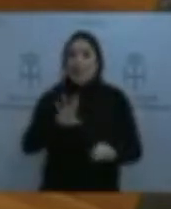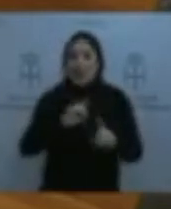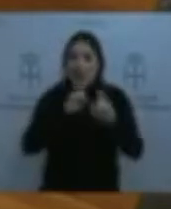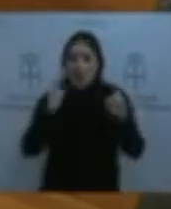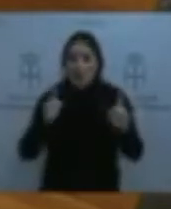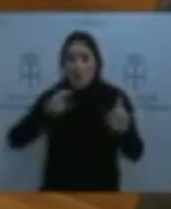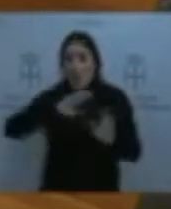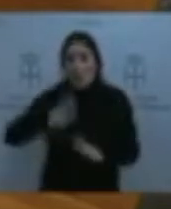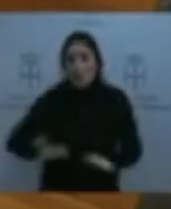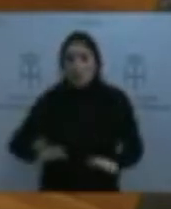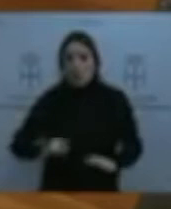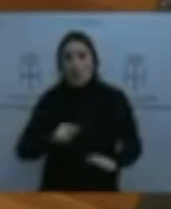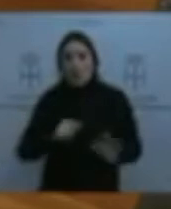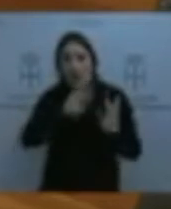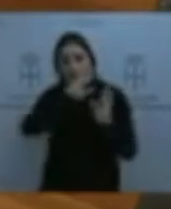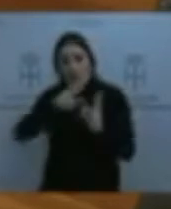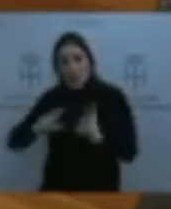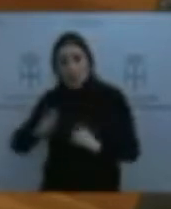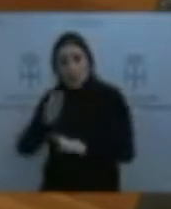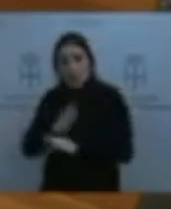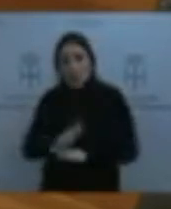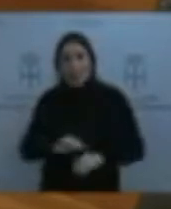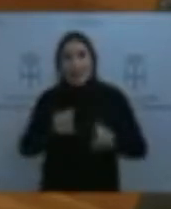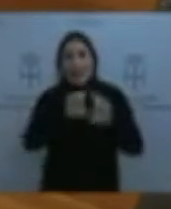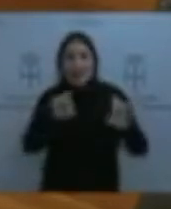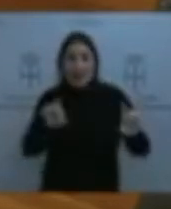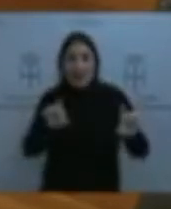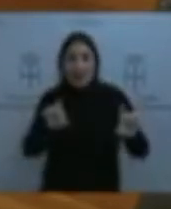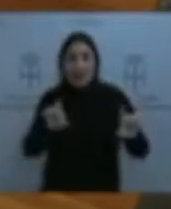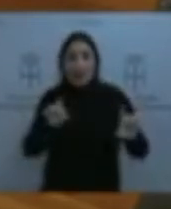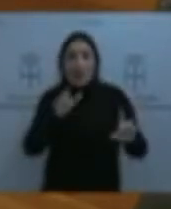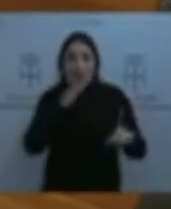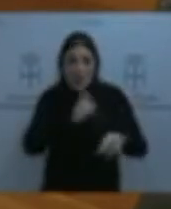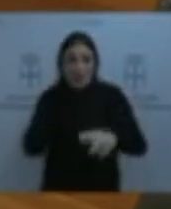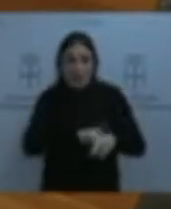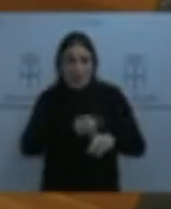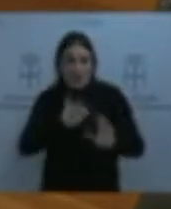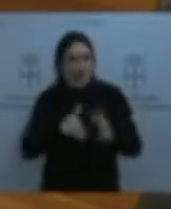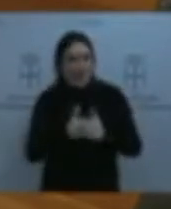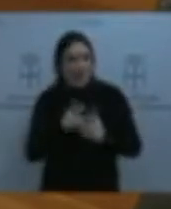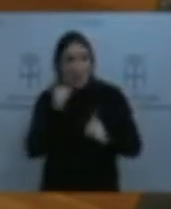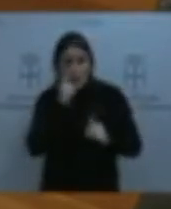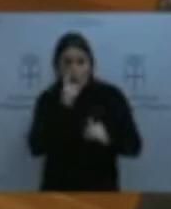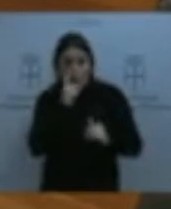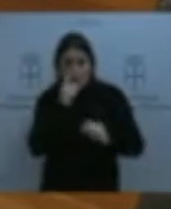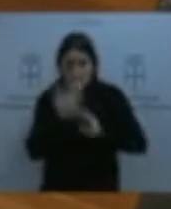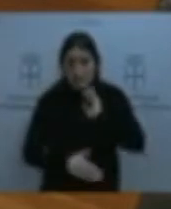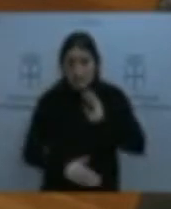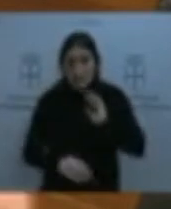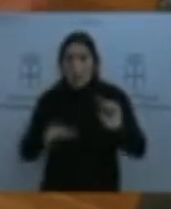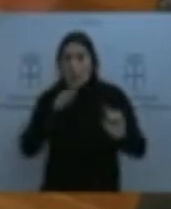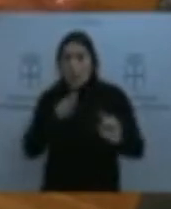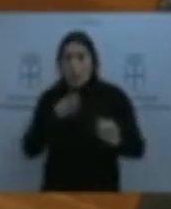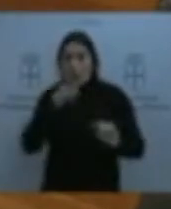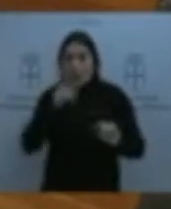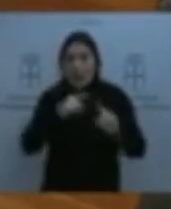cual han presentado cuentas. La entidad se encuentra aún a tiempo, señoría, hasta el mes de junio, para presentar el ejercicio